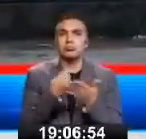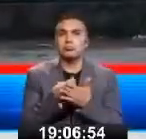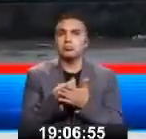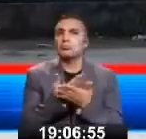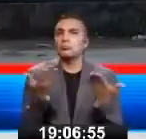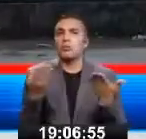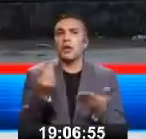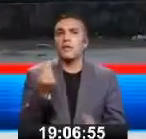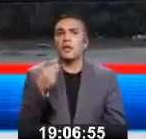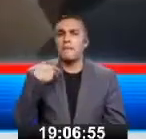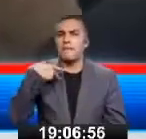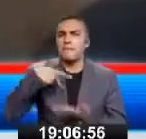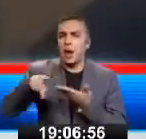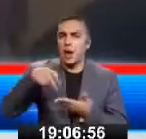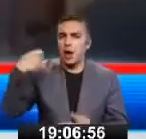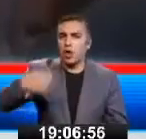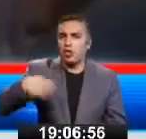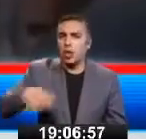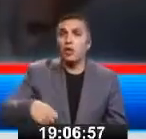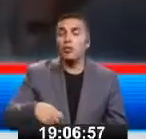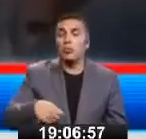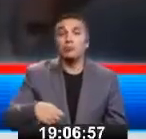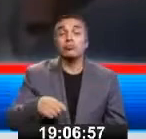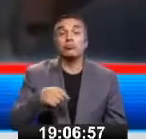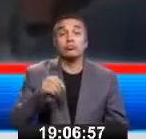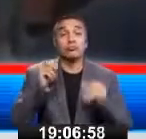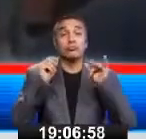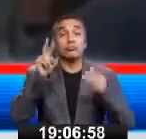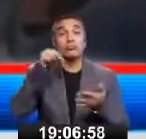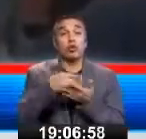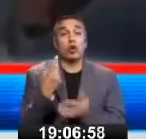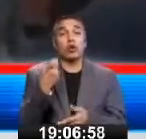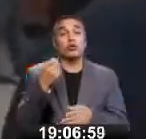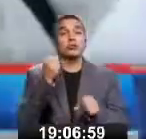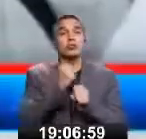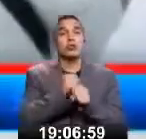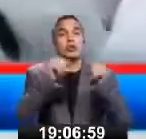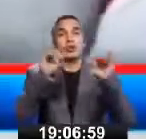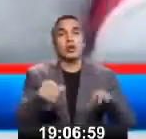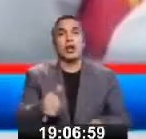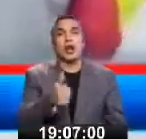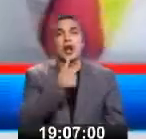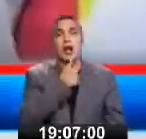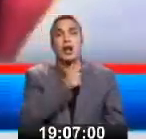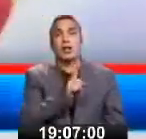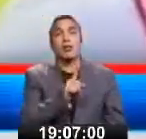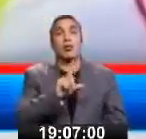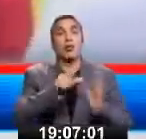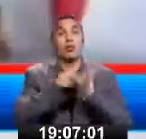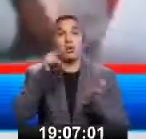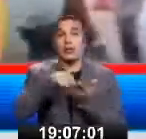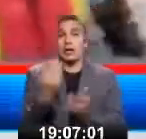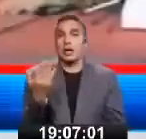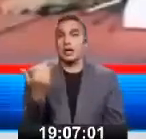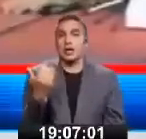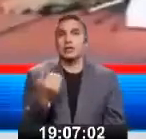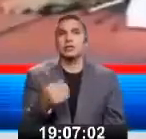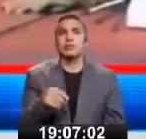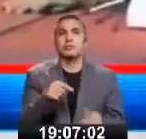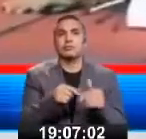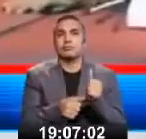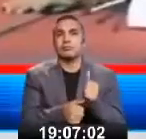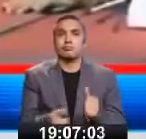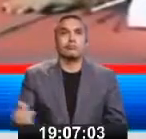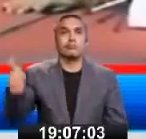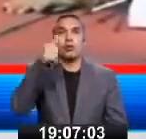comprados en efectivo. Fue en noviembre del 2011 que Solís dirigió la Secretaría del Agua y luego, en el 2015, dio el salto al